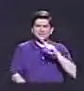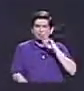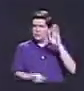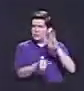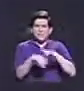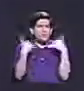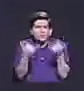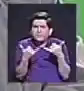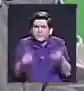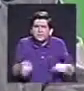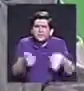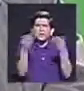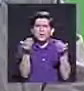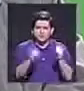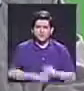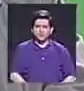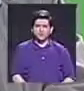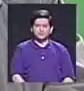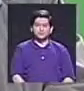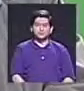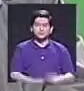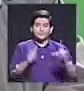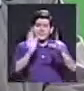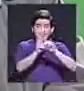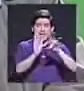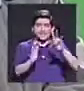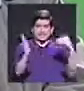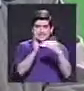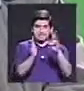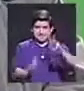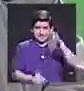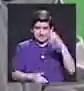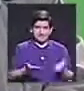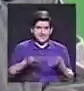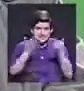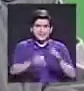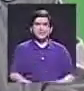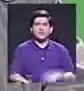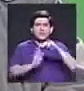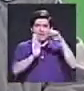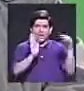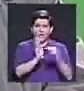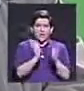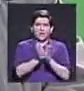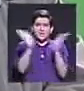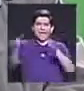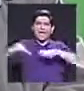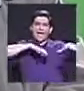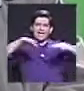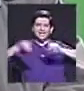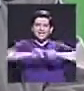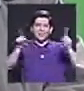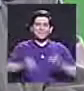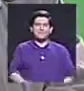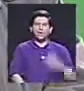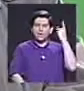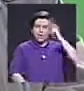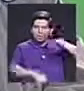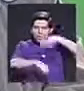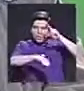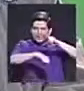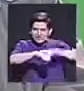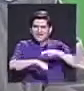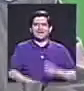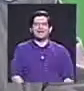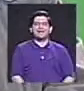ejecutan actualmente? Claro, la ley 7600 provee el marco general de acción, pero la PONADIS ya es algo